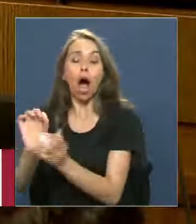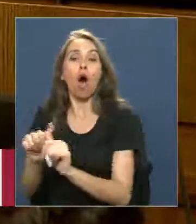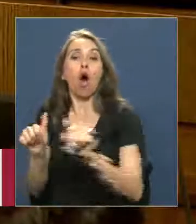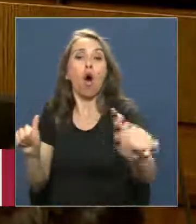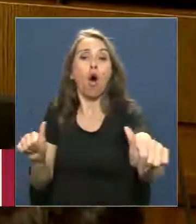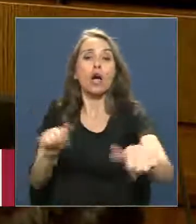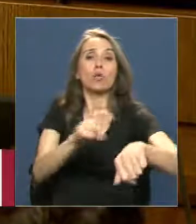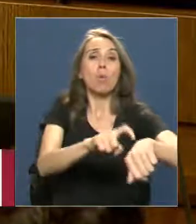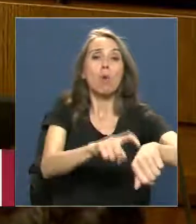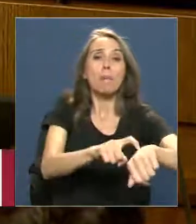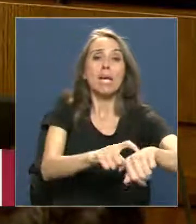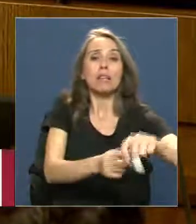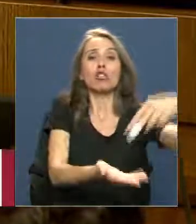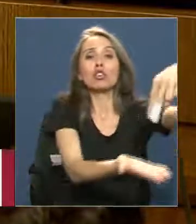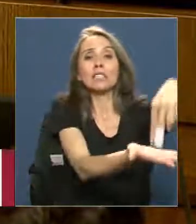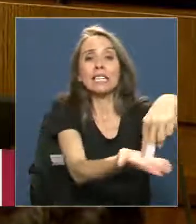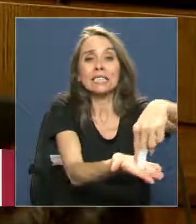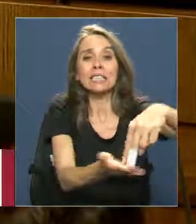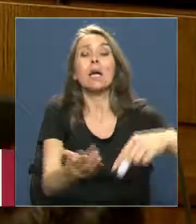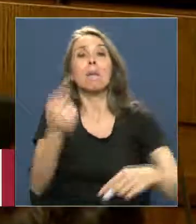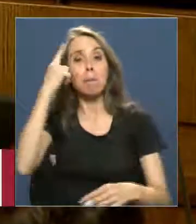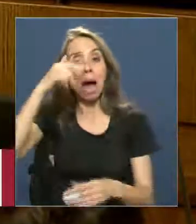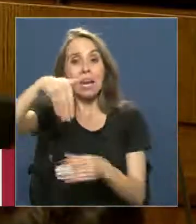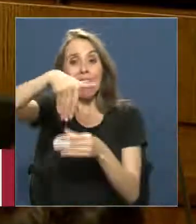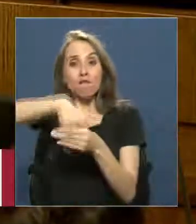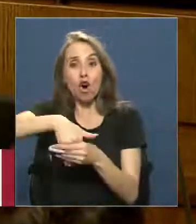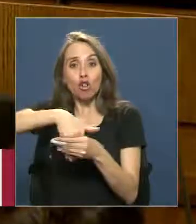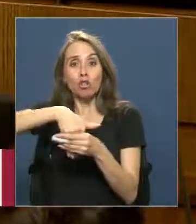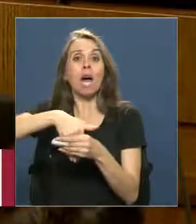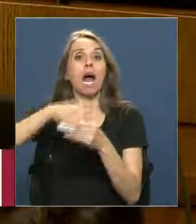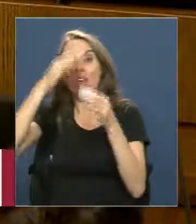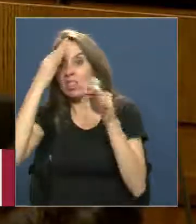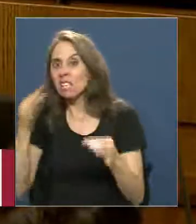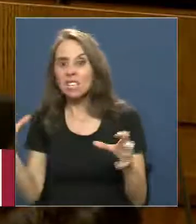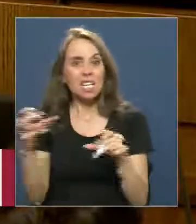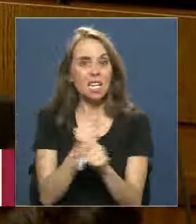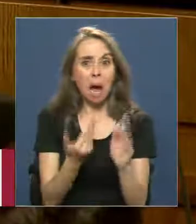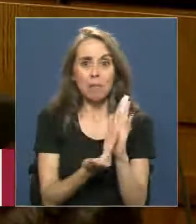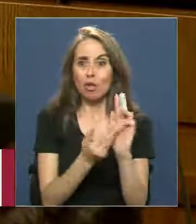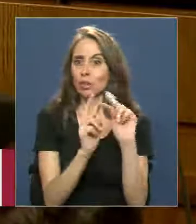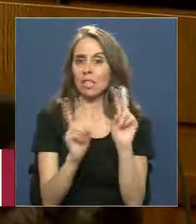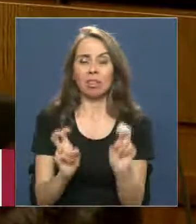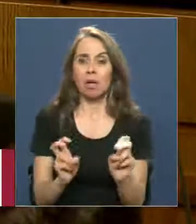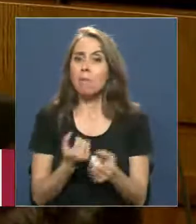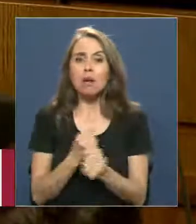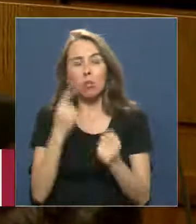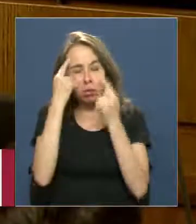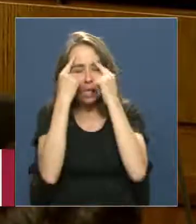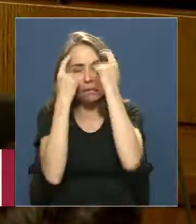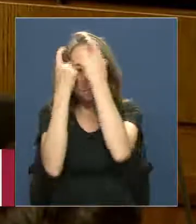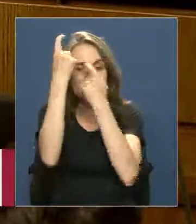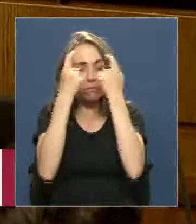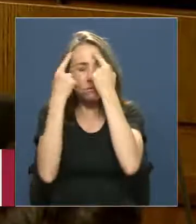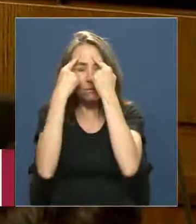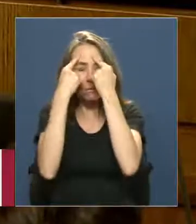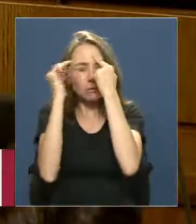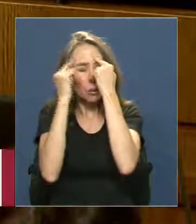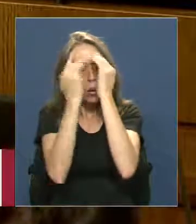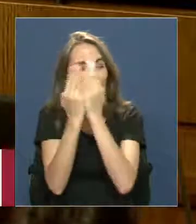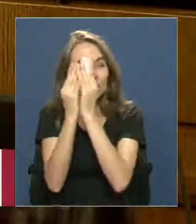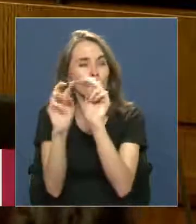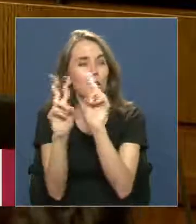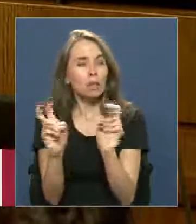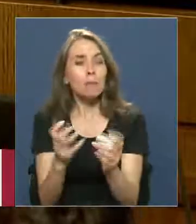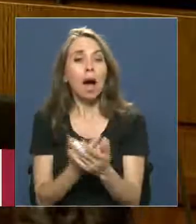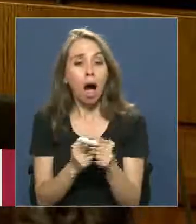espacio de tiempo. Cuestión que, insisto, al votar o al decidir tan rápidamente no podemos madurarlo ni estudiarlo.